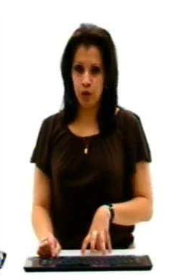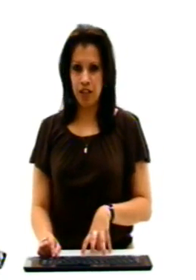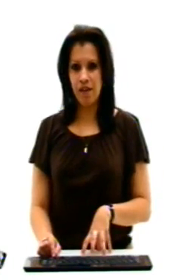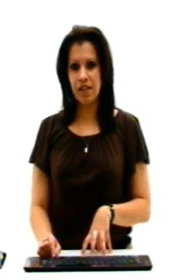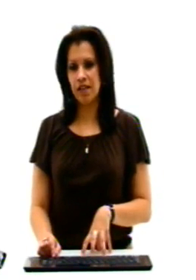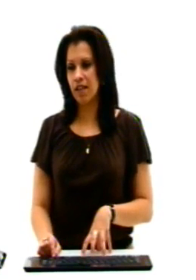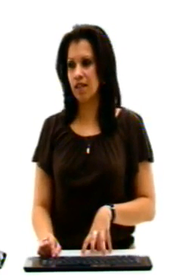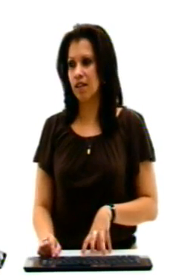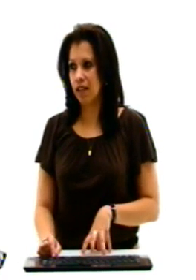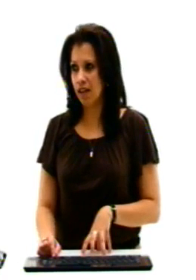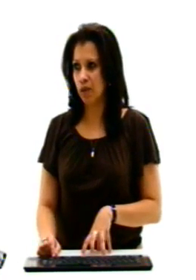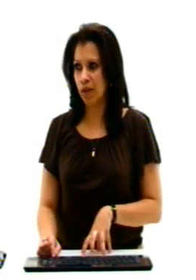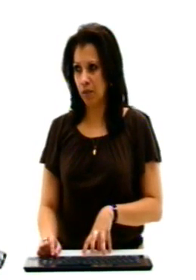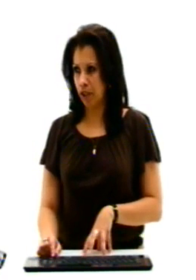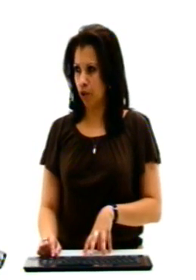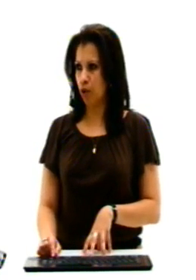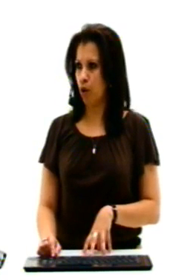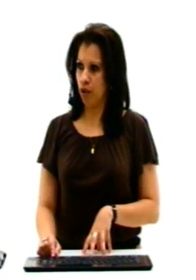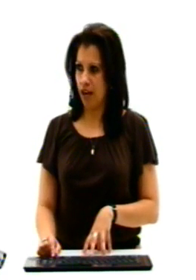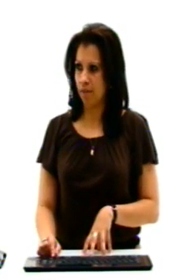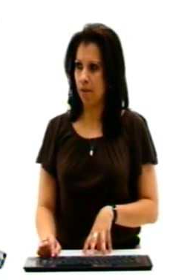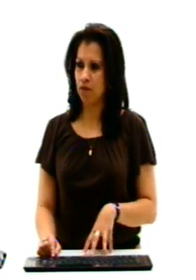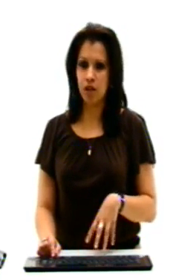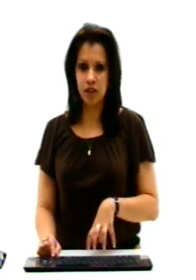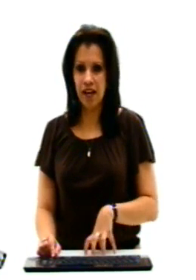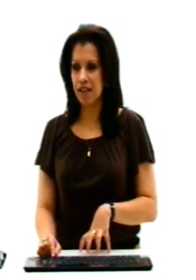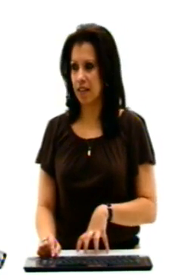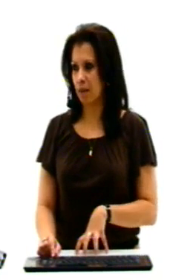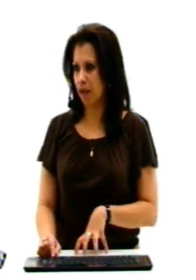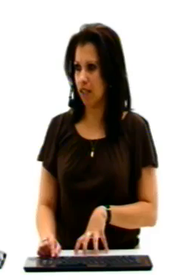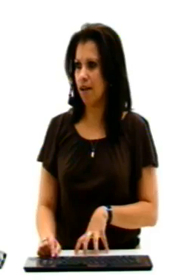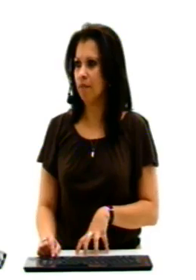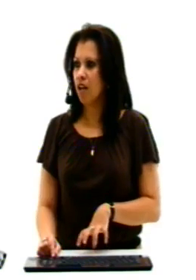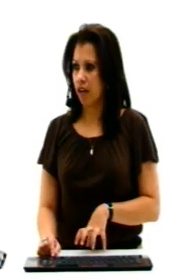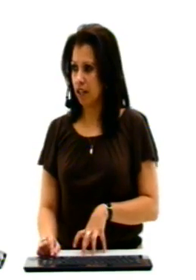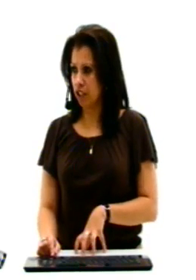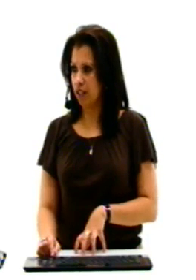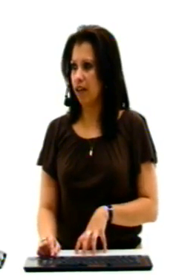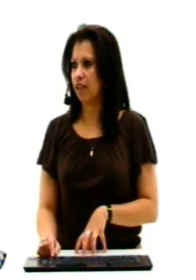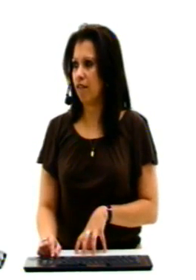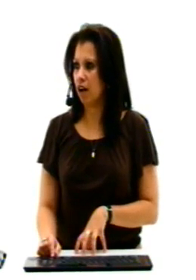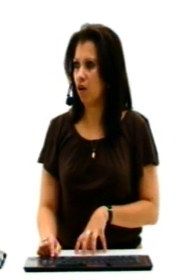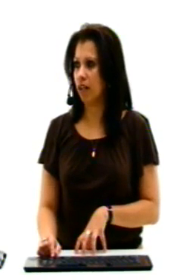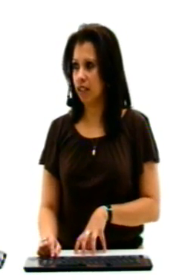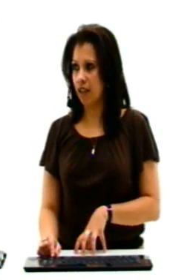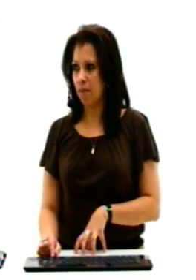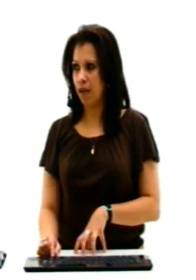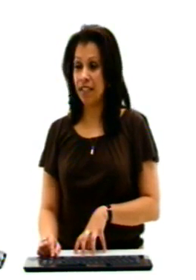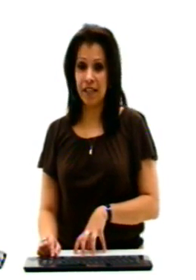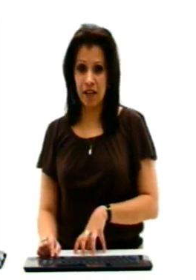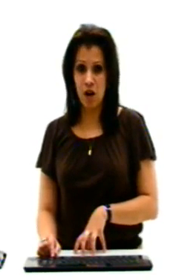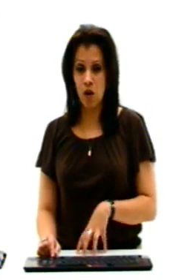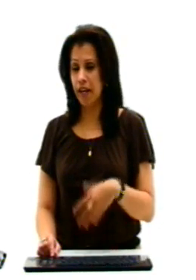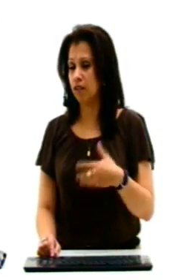productos que van a ser trascendentales durante el periodo colonial vamos a encontrar La Zarza parrilla el añil el tabaco el liquidámbar